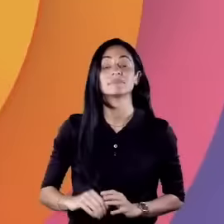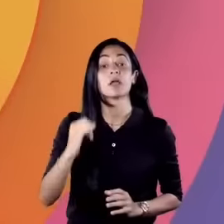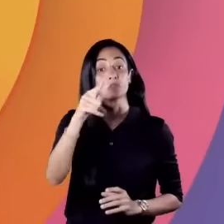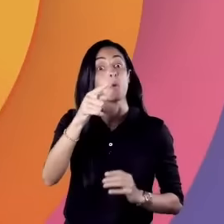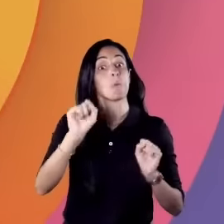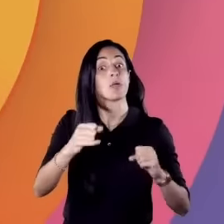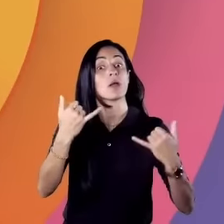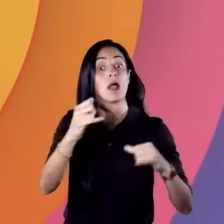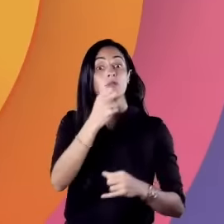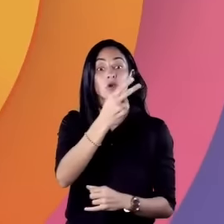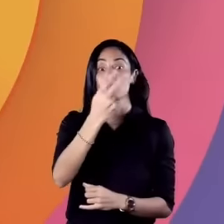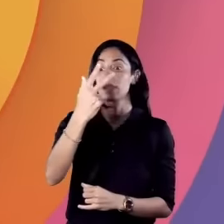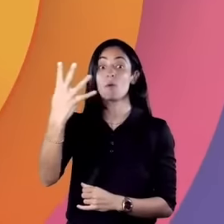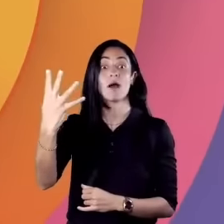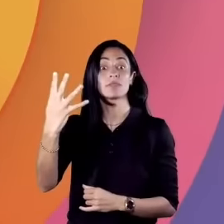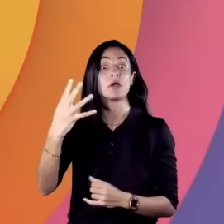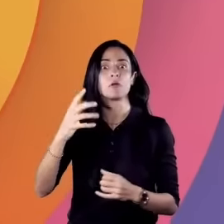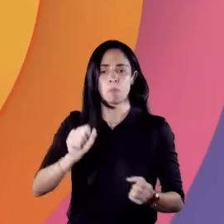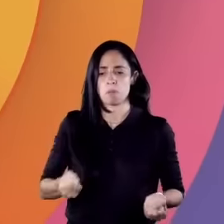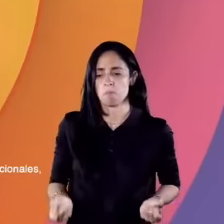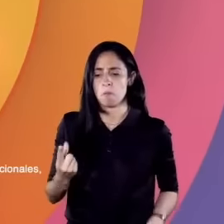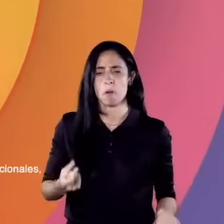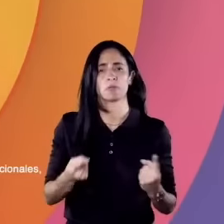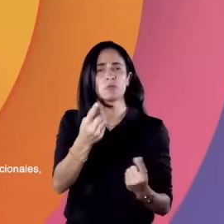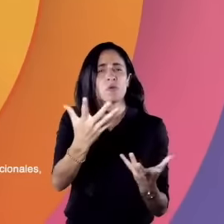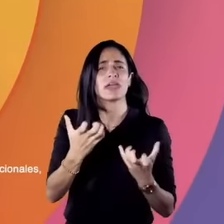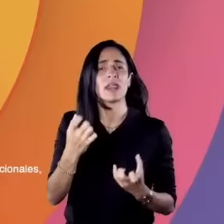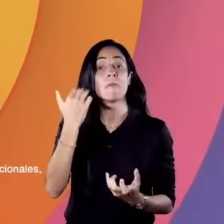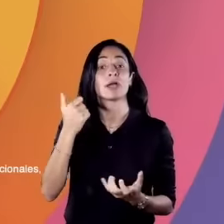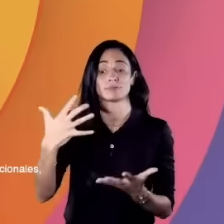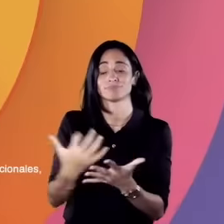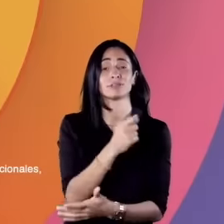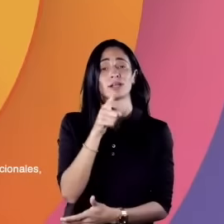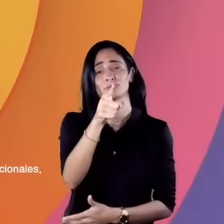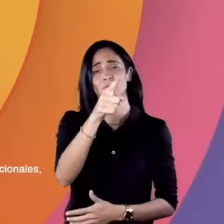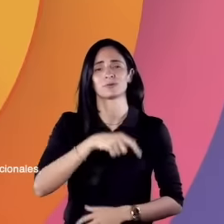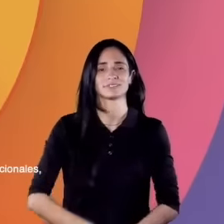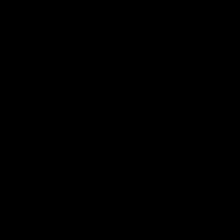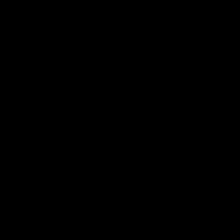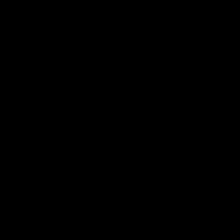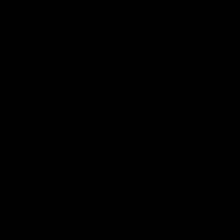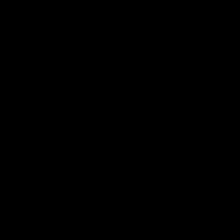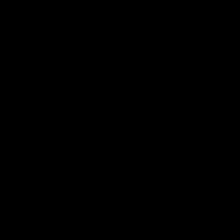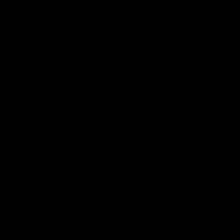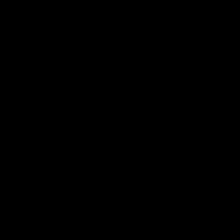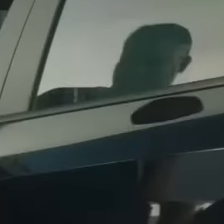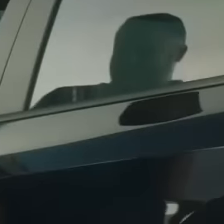Juega Pega 2, Pega 3 y Pega 4 y gástalo en lo que quieras, porque lo que quieras te lo dan los Pegas.